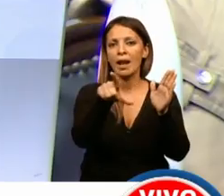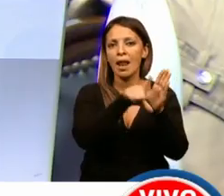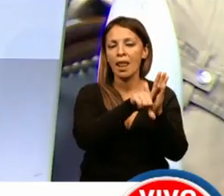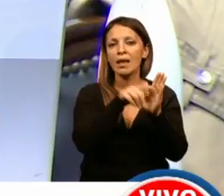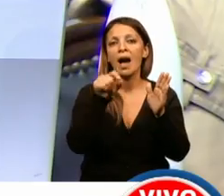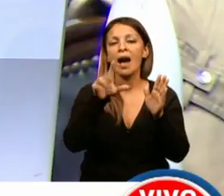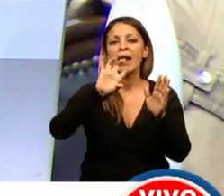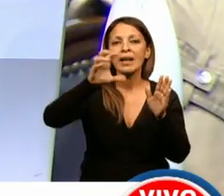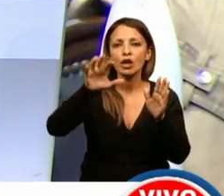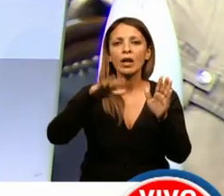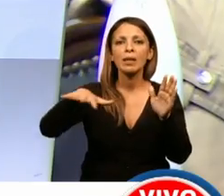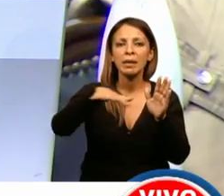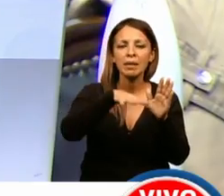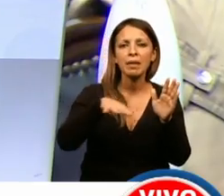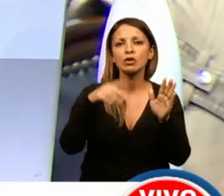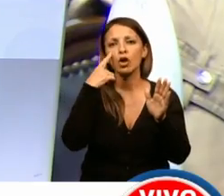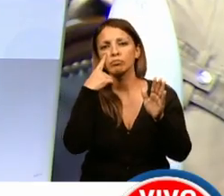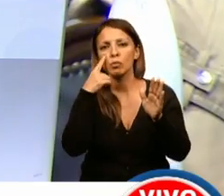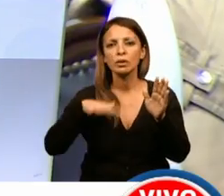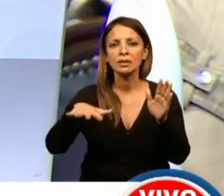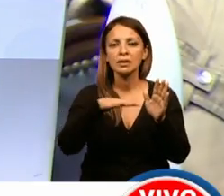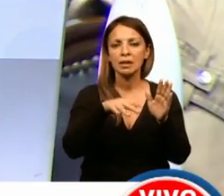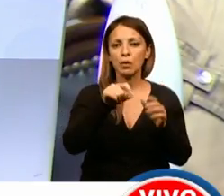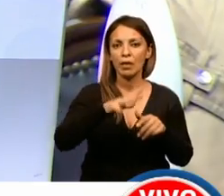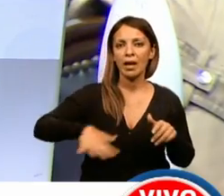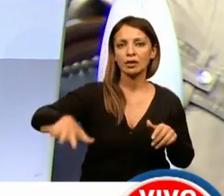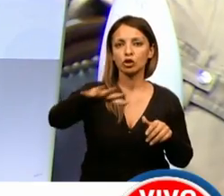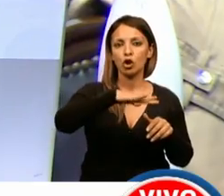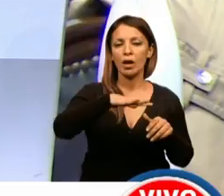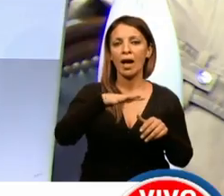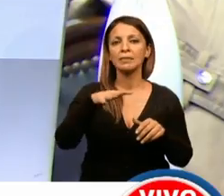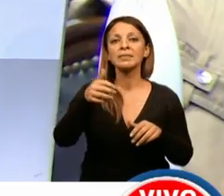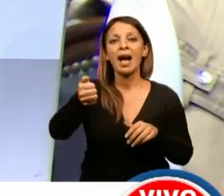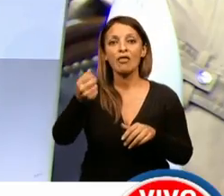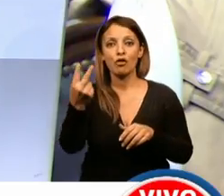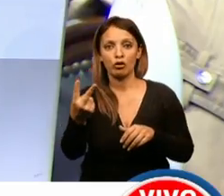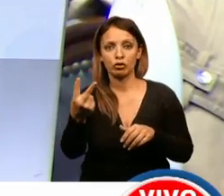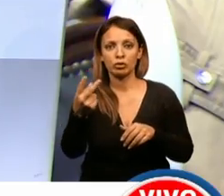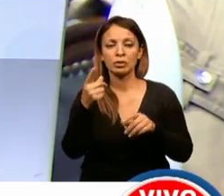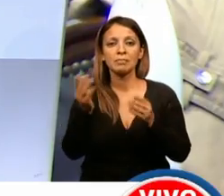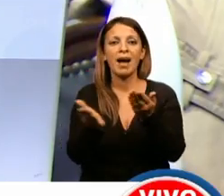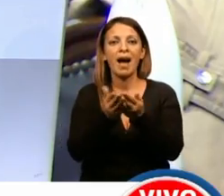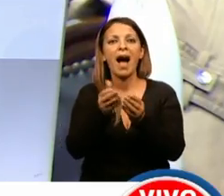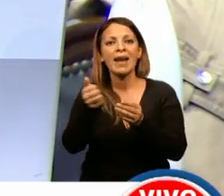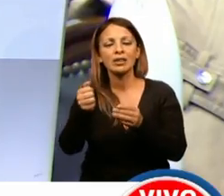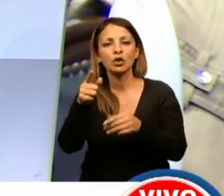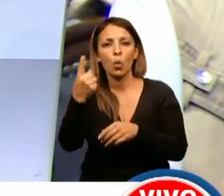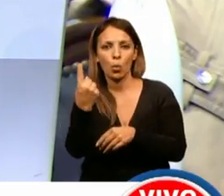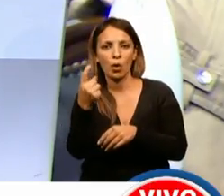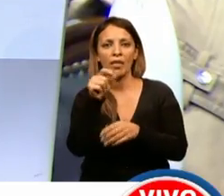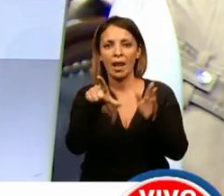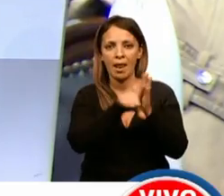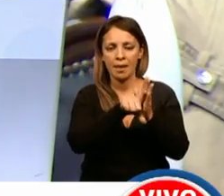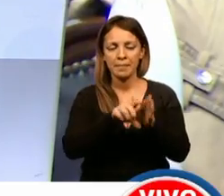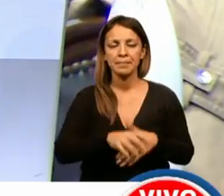departamento y localidades de la zona 2a establecida en anexo 1 de la presente ley